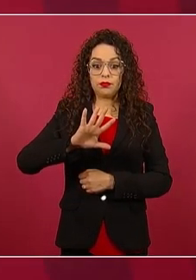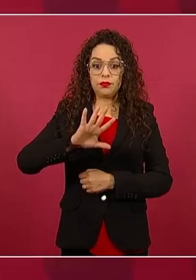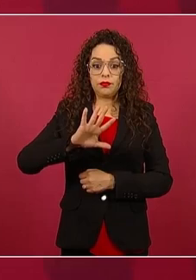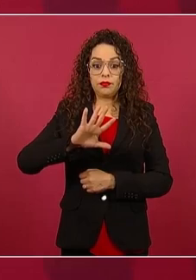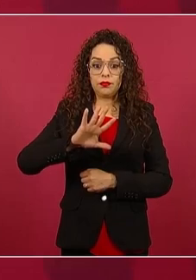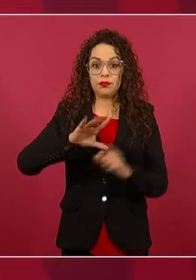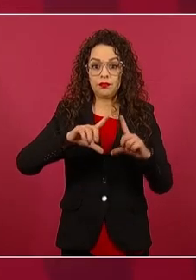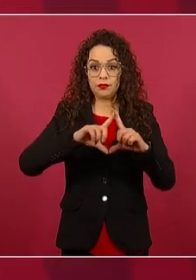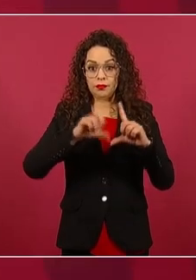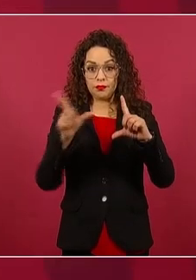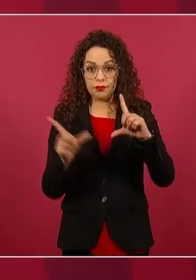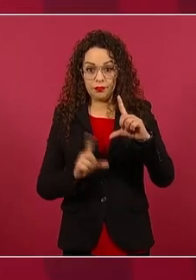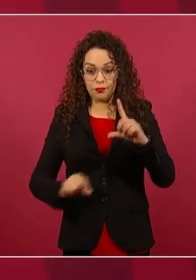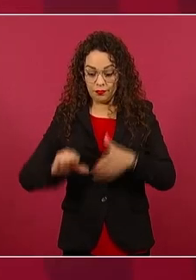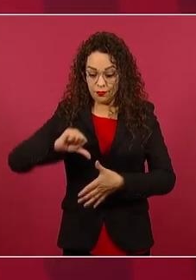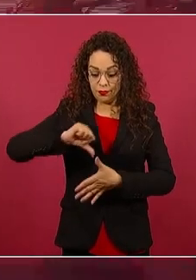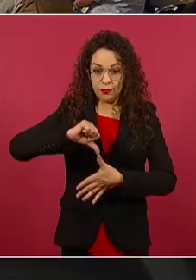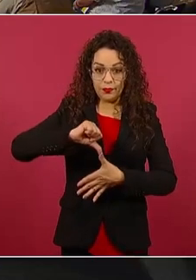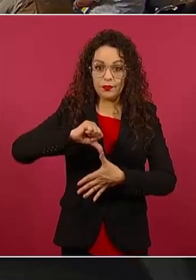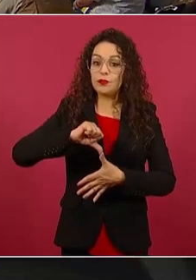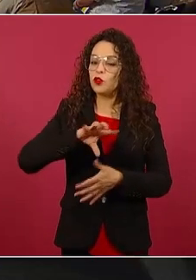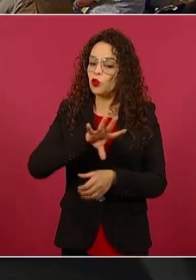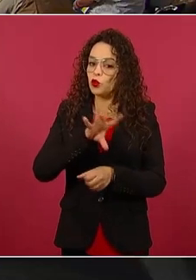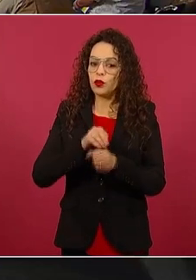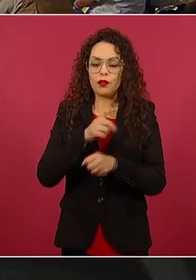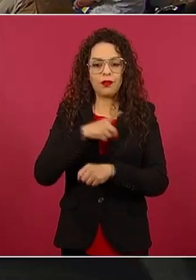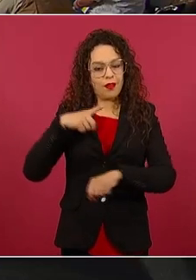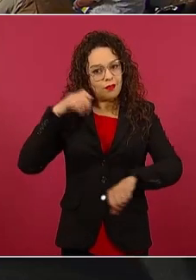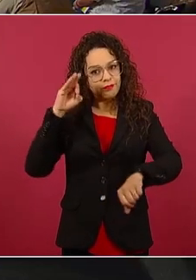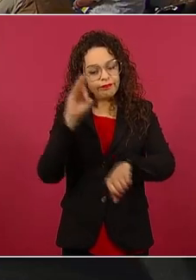Eso es lo que puedo comentar sobre